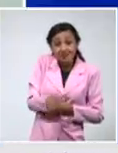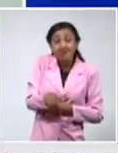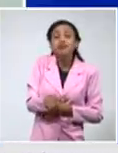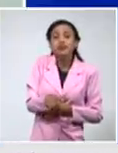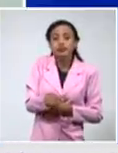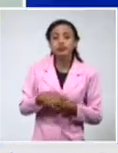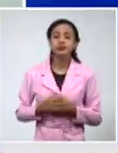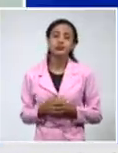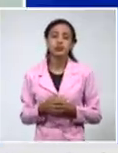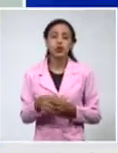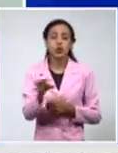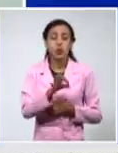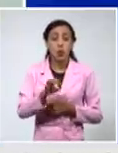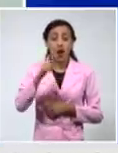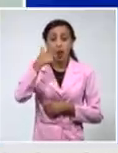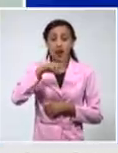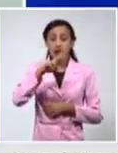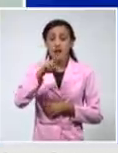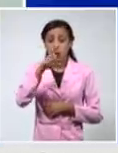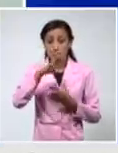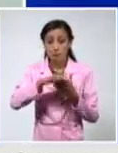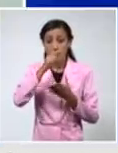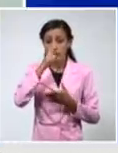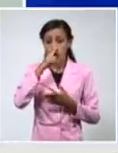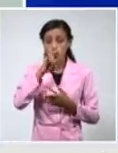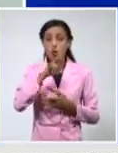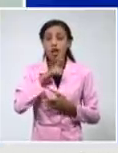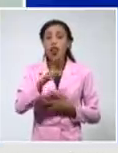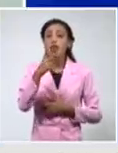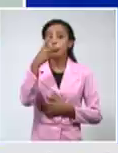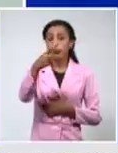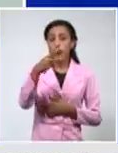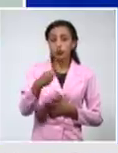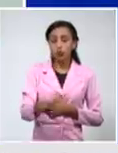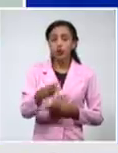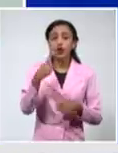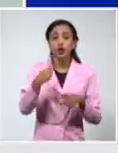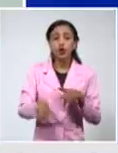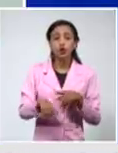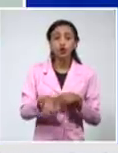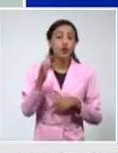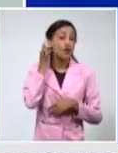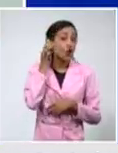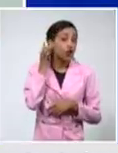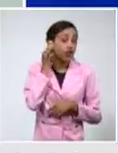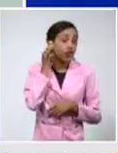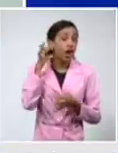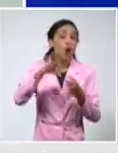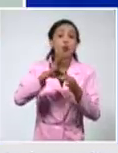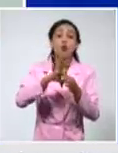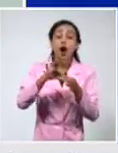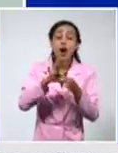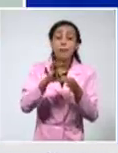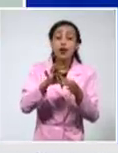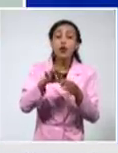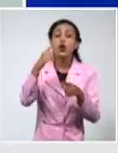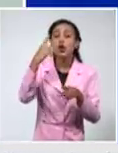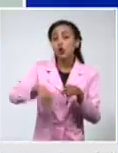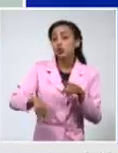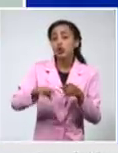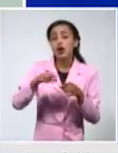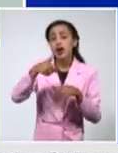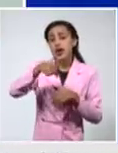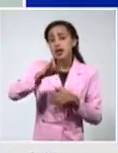de Céspedes y Vertientes, 2 de cada uno. Y de Florida, Guáymaro, Jimaguayú y Nuevitas, un